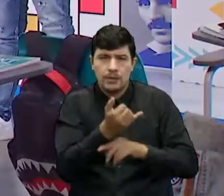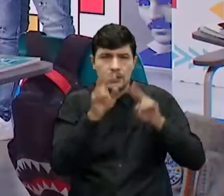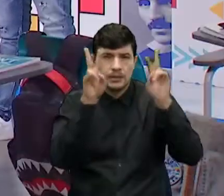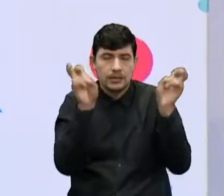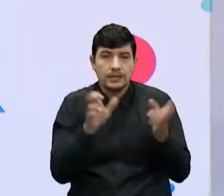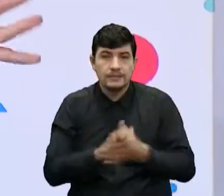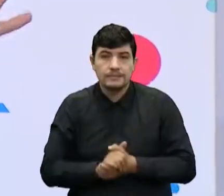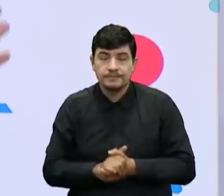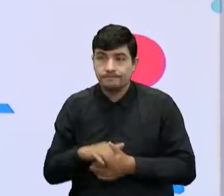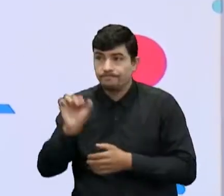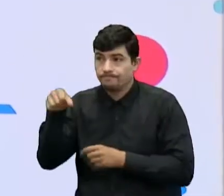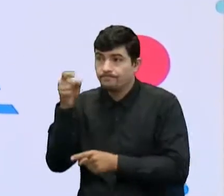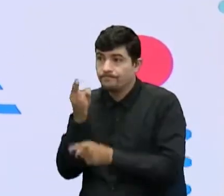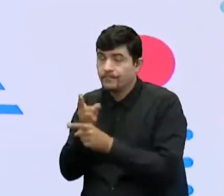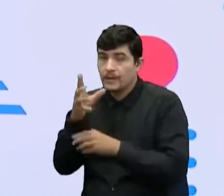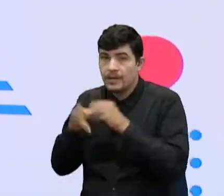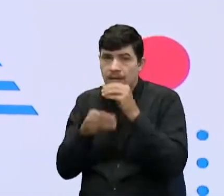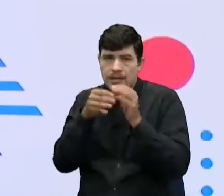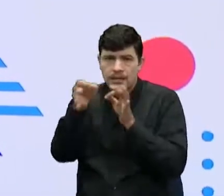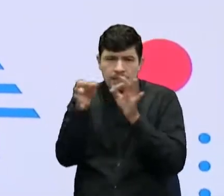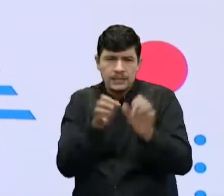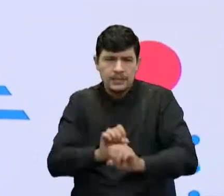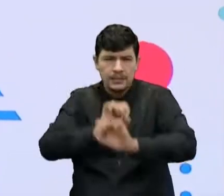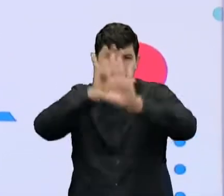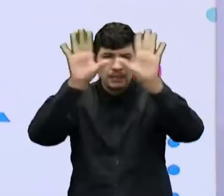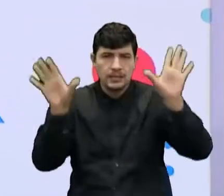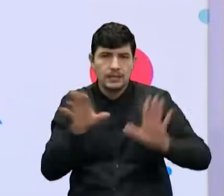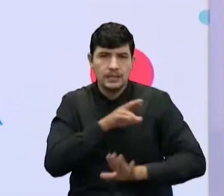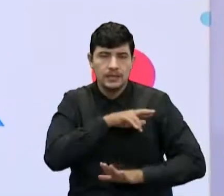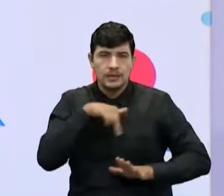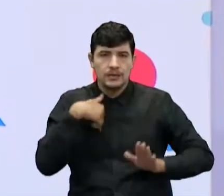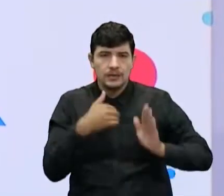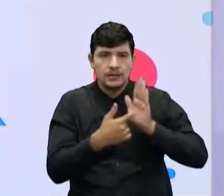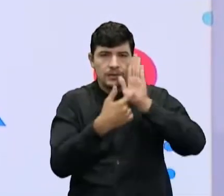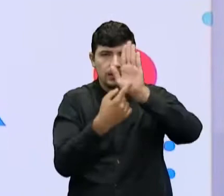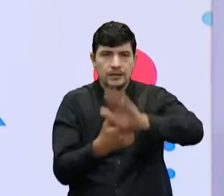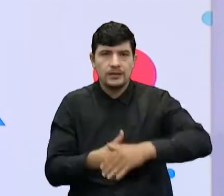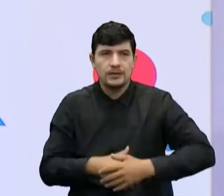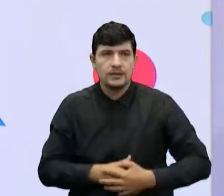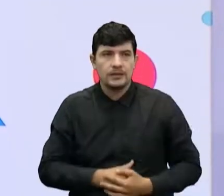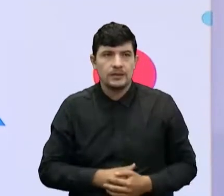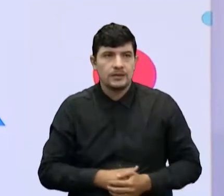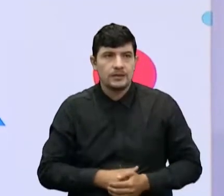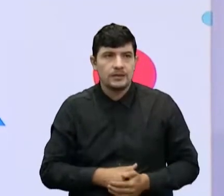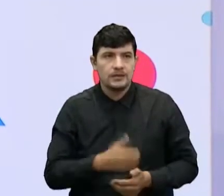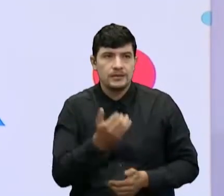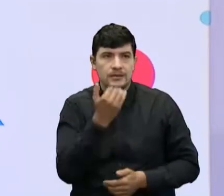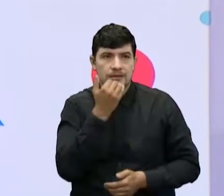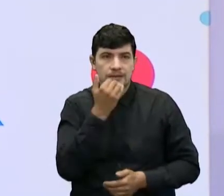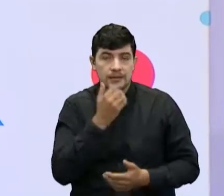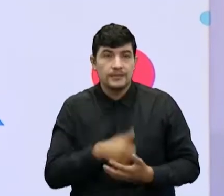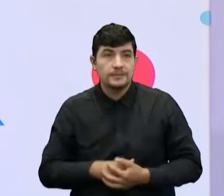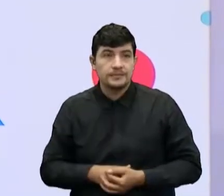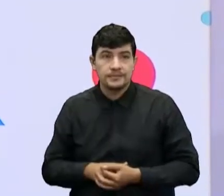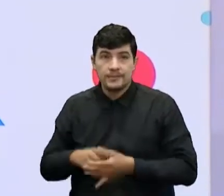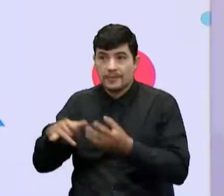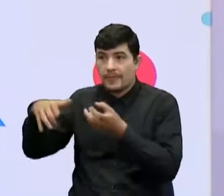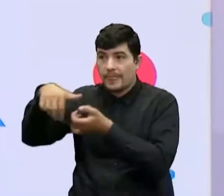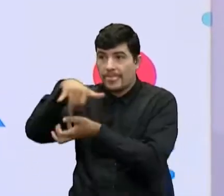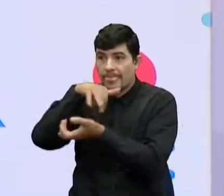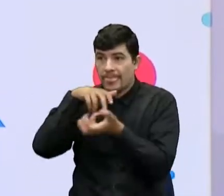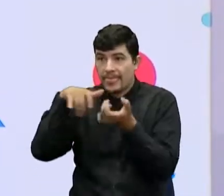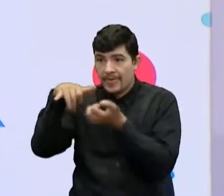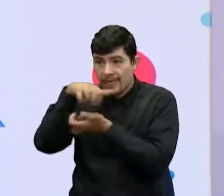tenemos una especificación Sí Algo muy claro Vamos a ver, algo puntual Dentro de los ecosistemas Tenemos